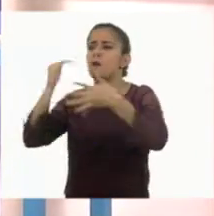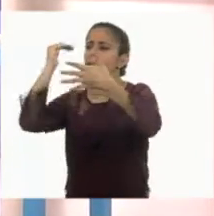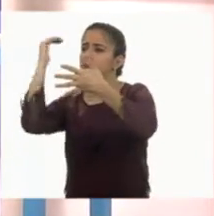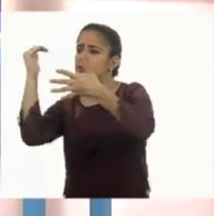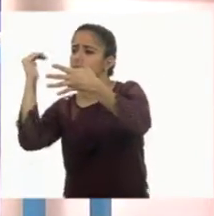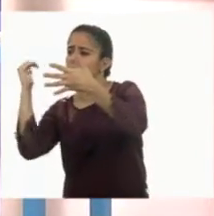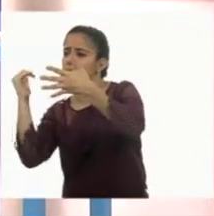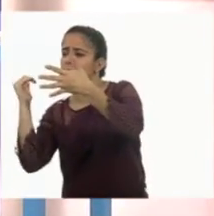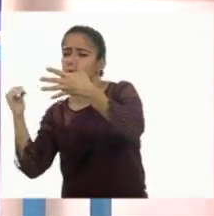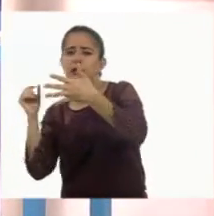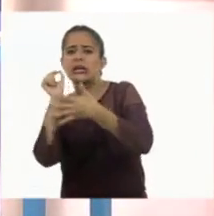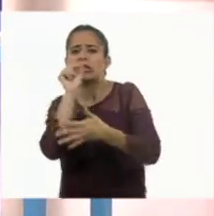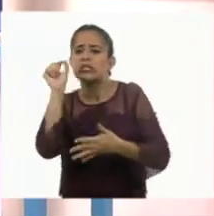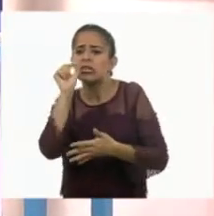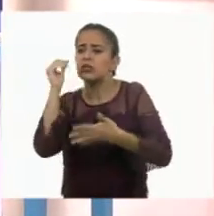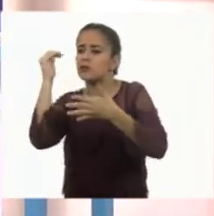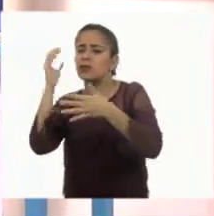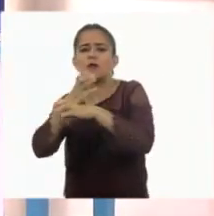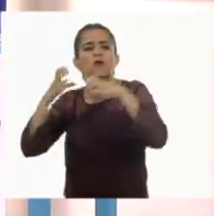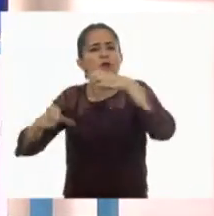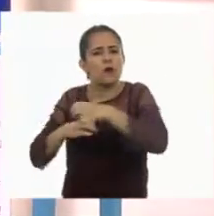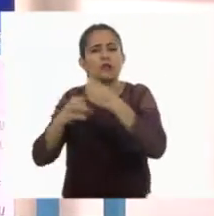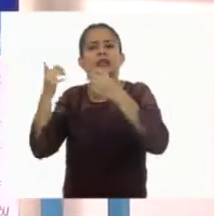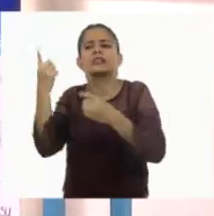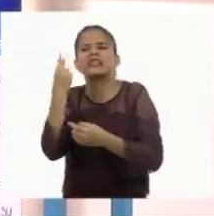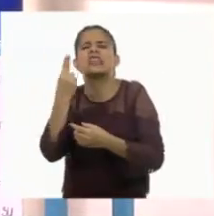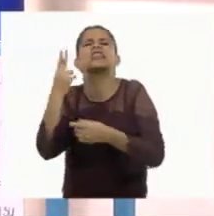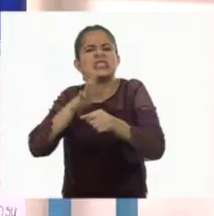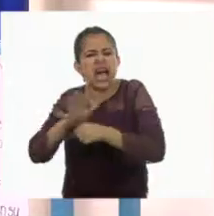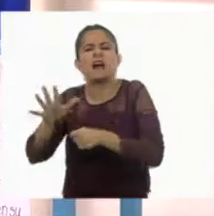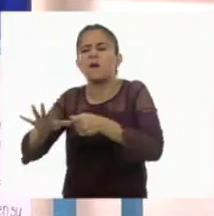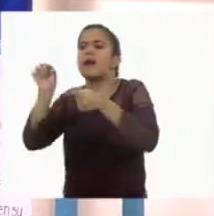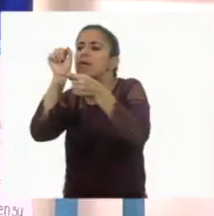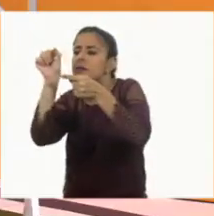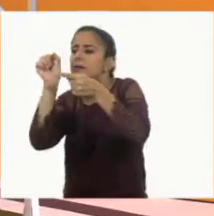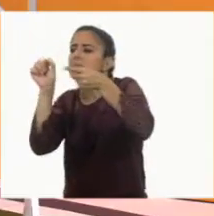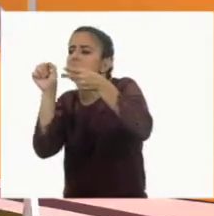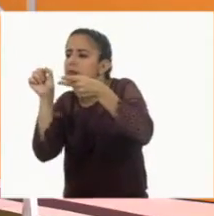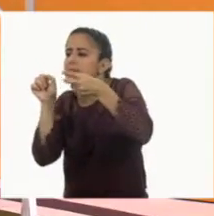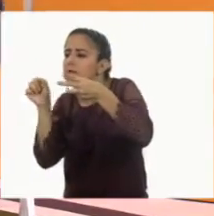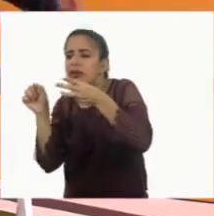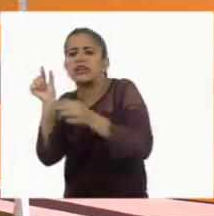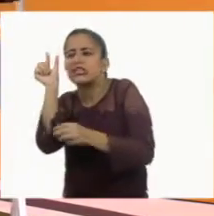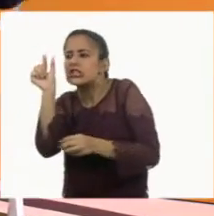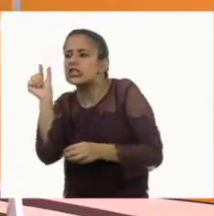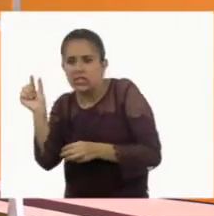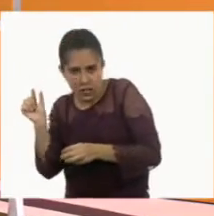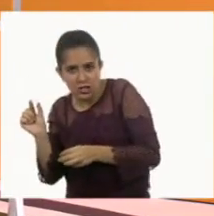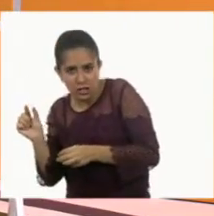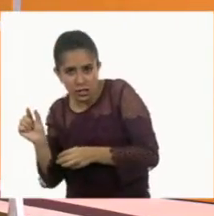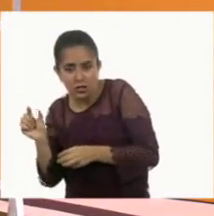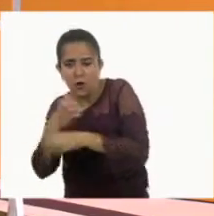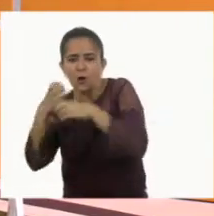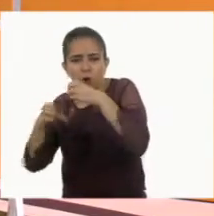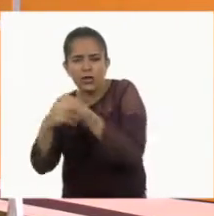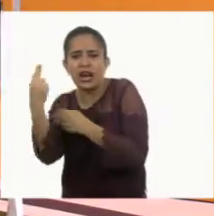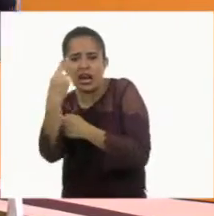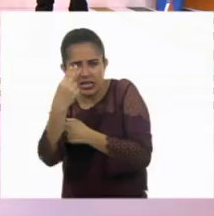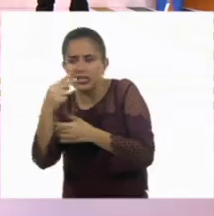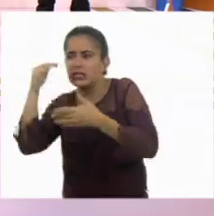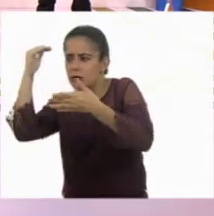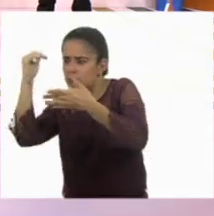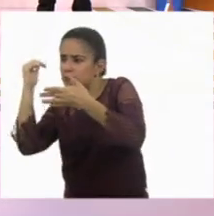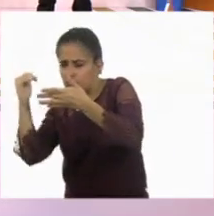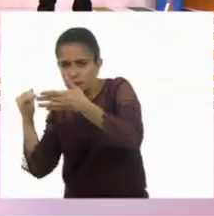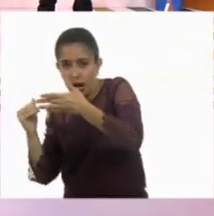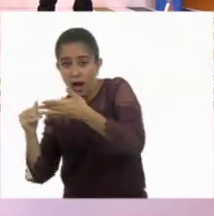guiones cortitos, ¿sí? Aquí sí son guiones largos que nos identifican que estamos hablando de un diálogo.